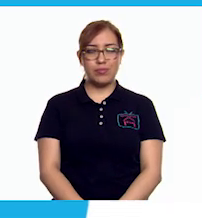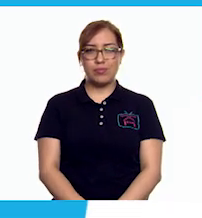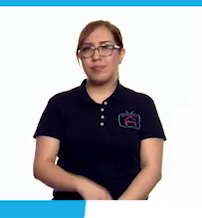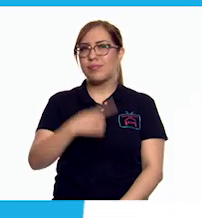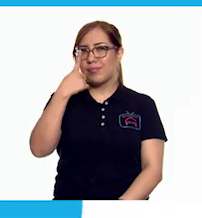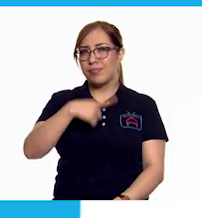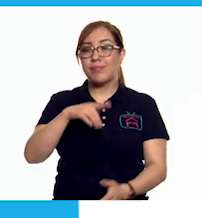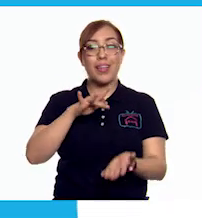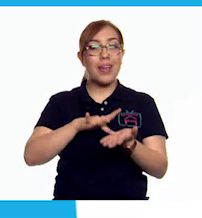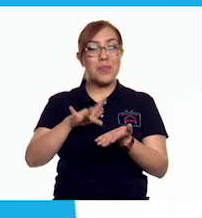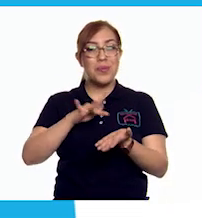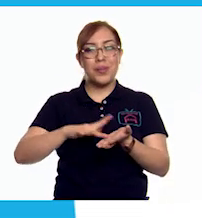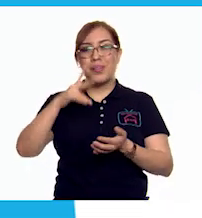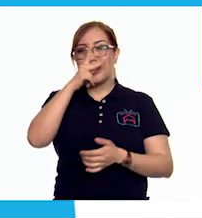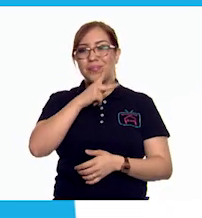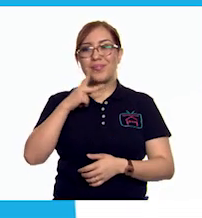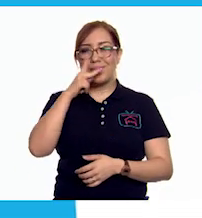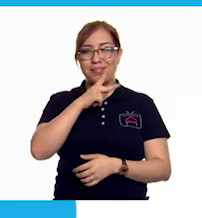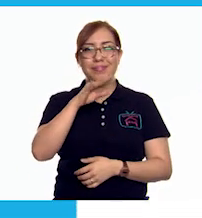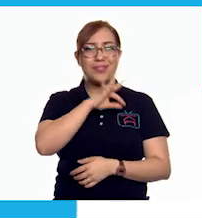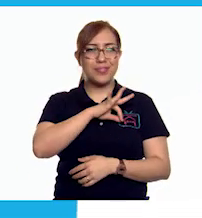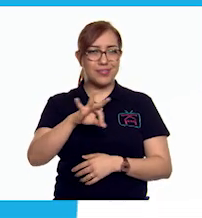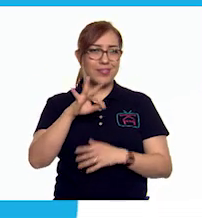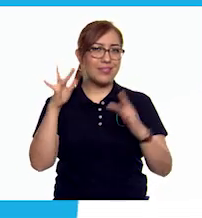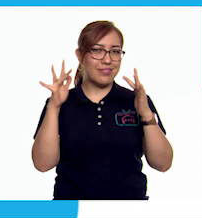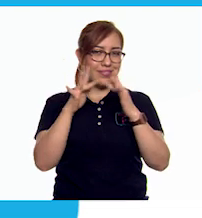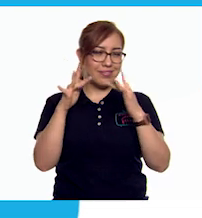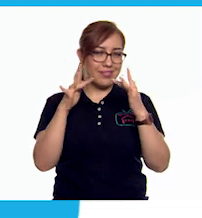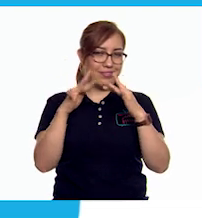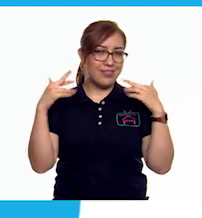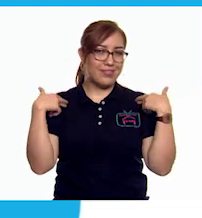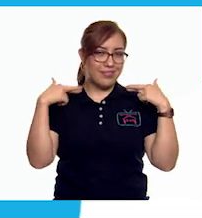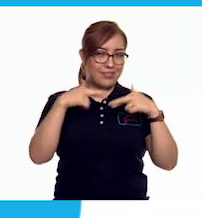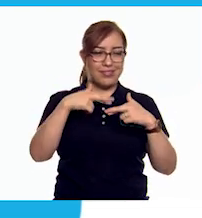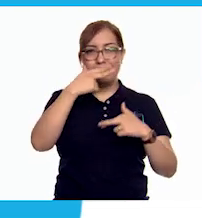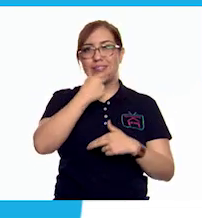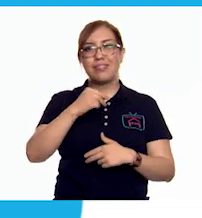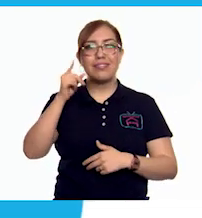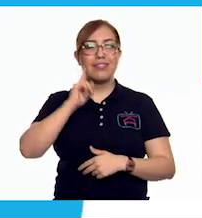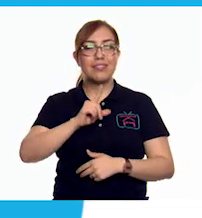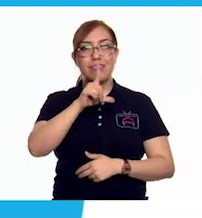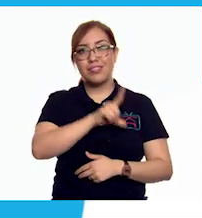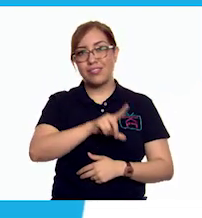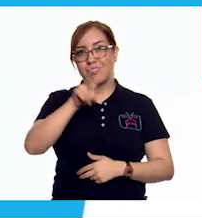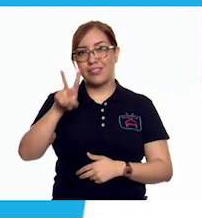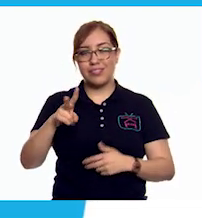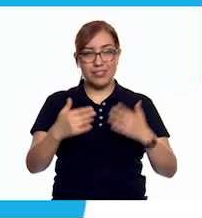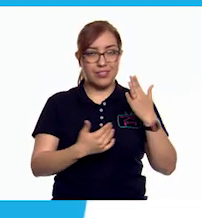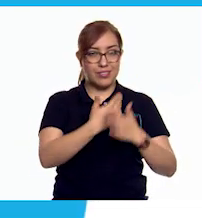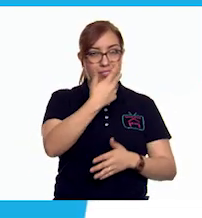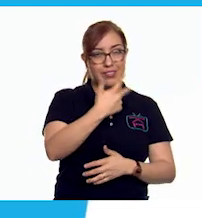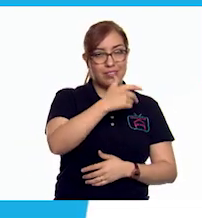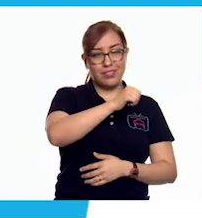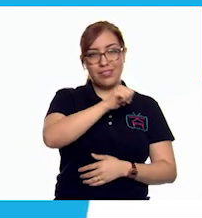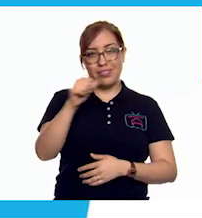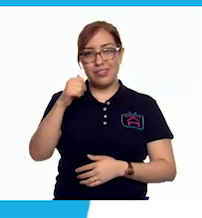Para solicitar apoyo pedagógico, comunícate con maestras y maestros de lunes a viernes de 8 a 20 horas al teléfono